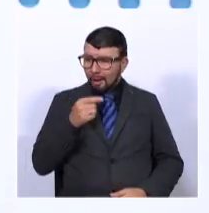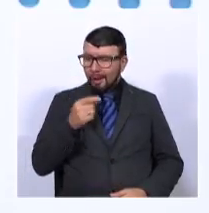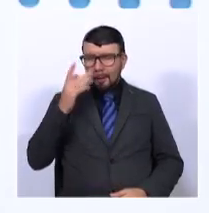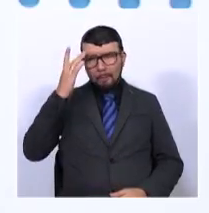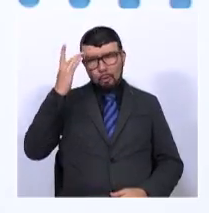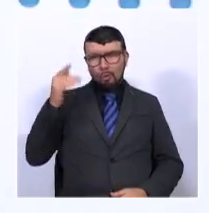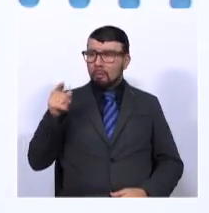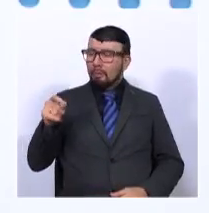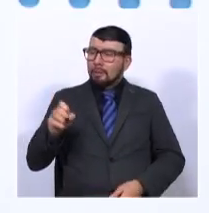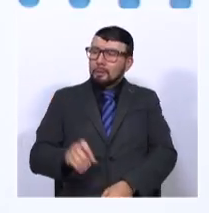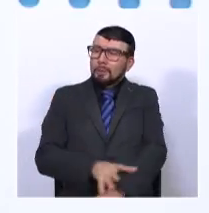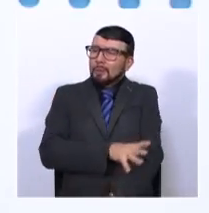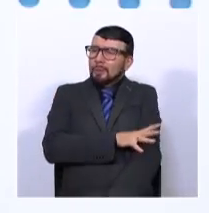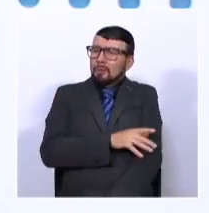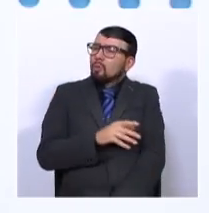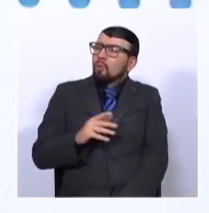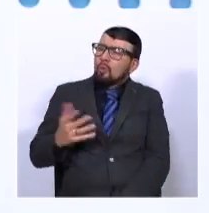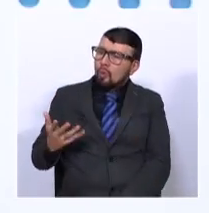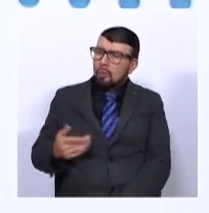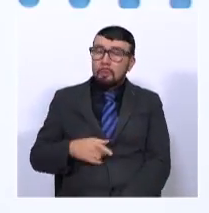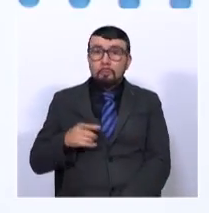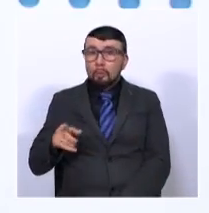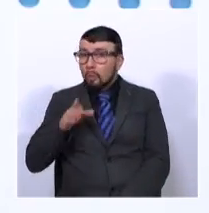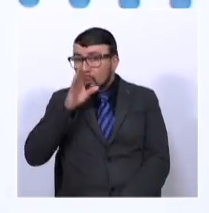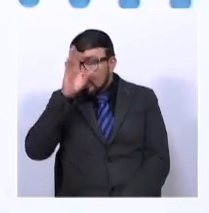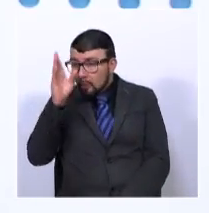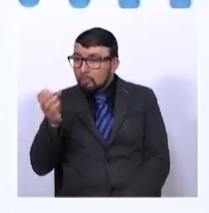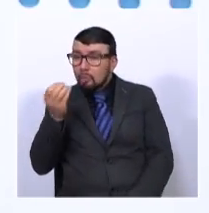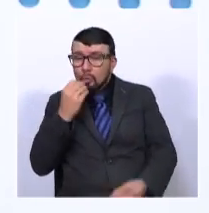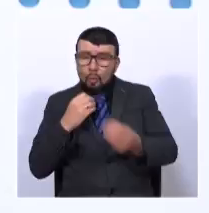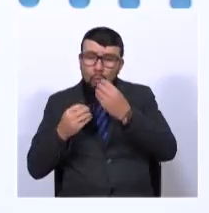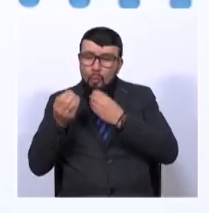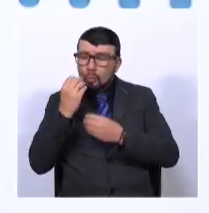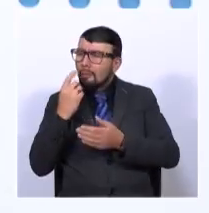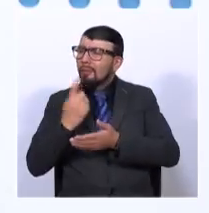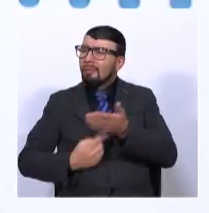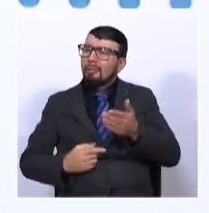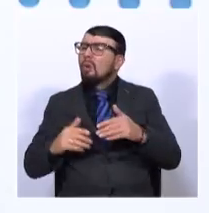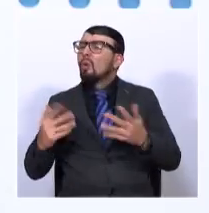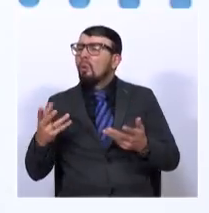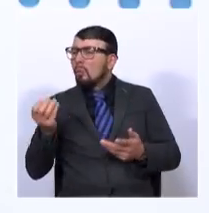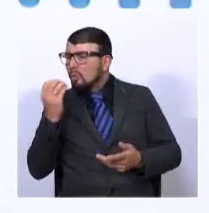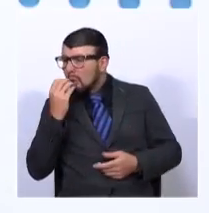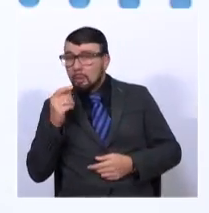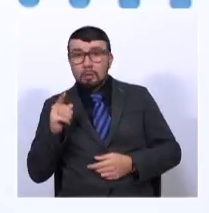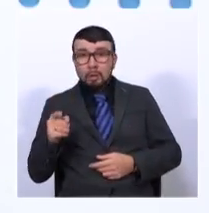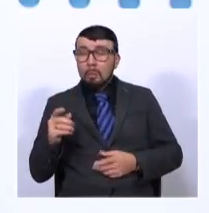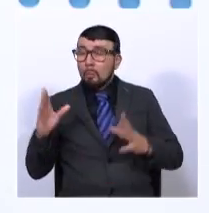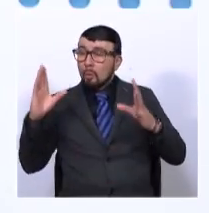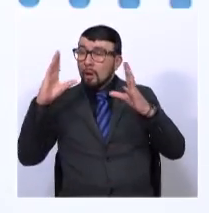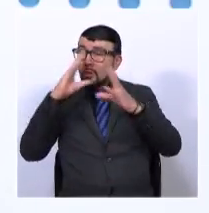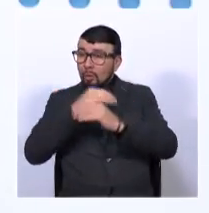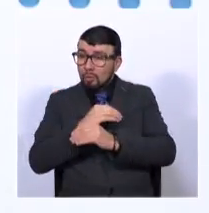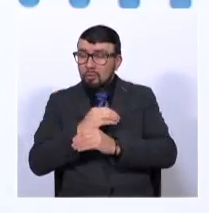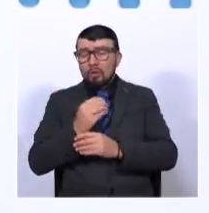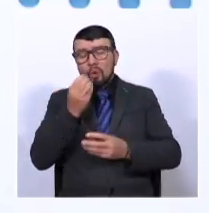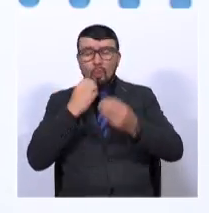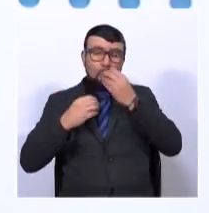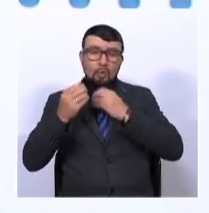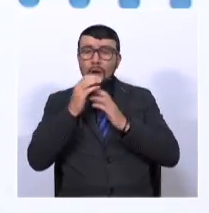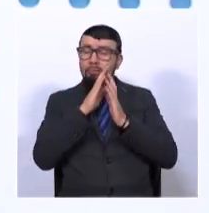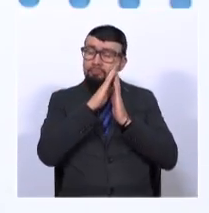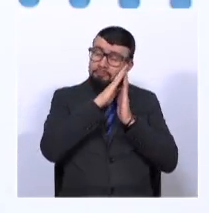parte emocional, cuáles son sus hábitos nutricionales, cómo está comiendo, si se acuesta llena, qué tipo de